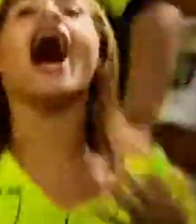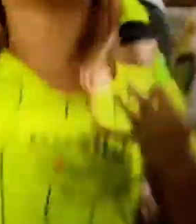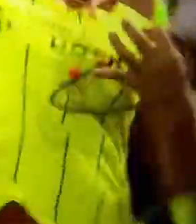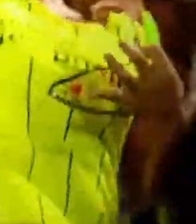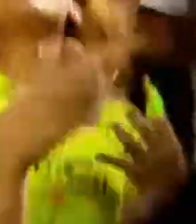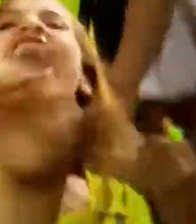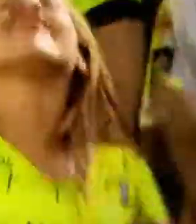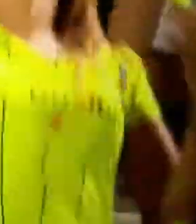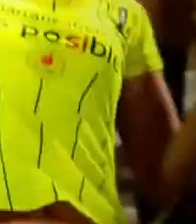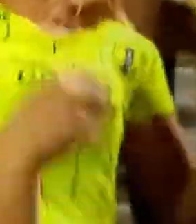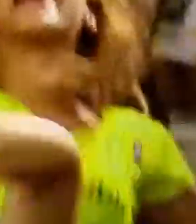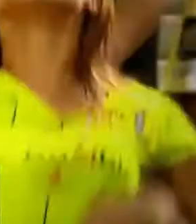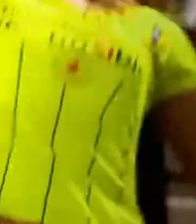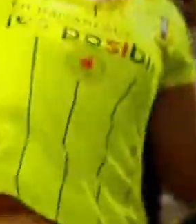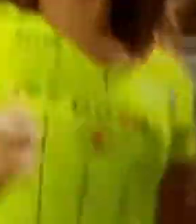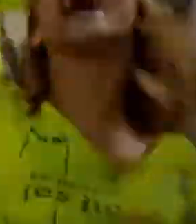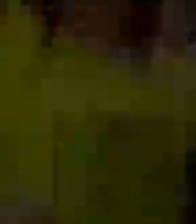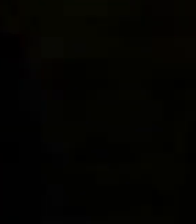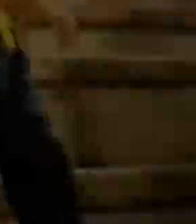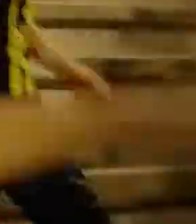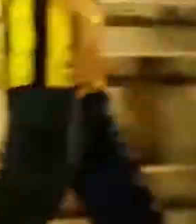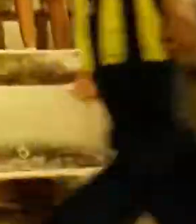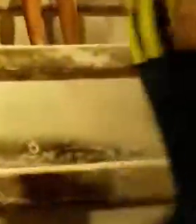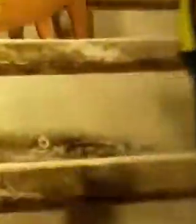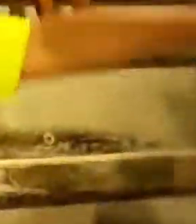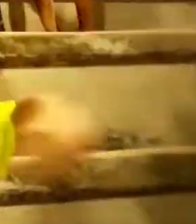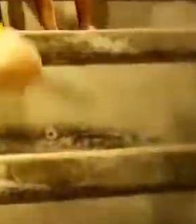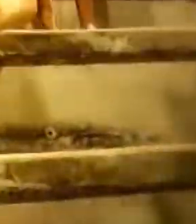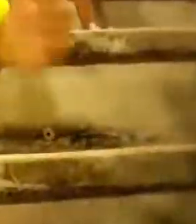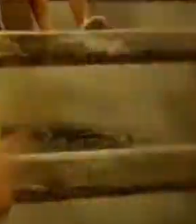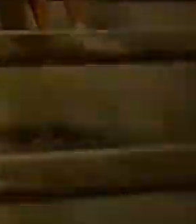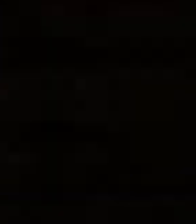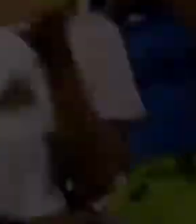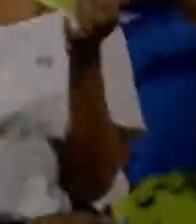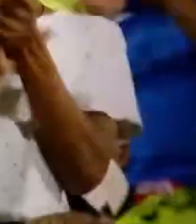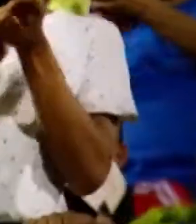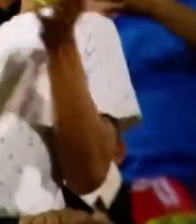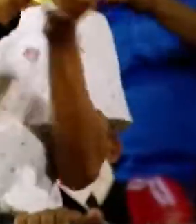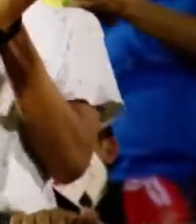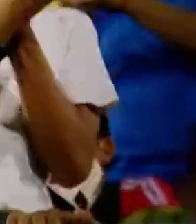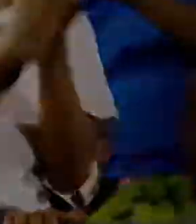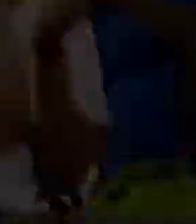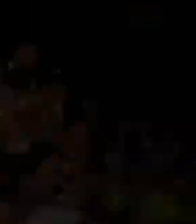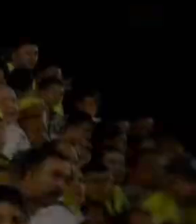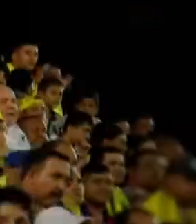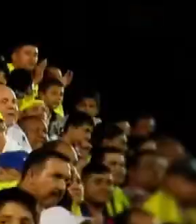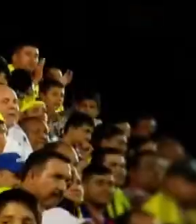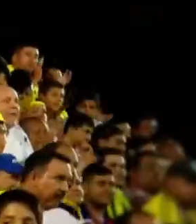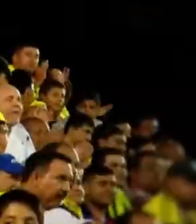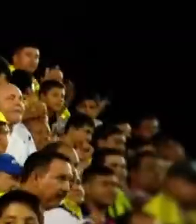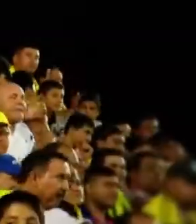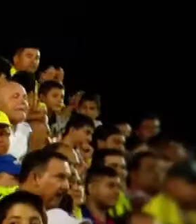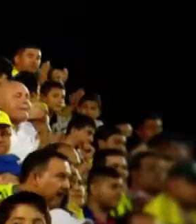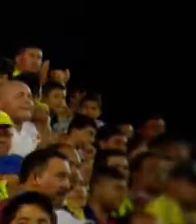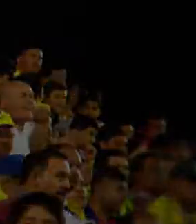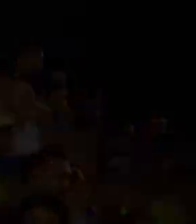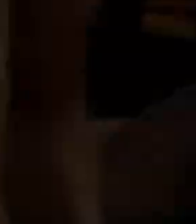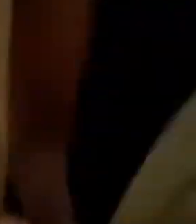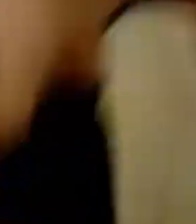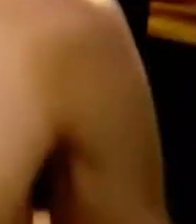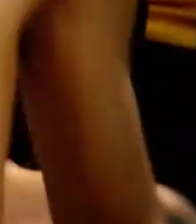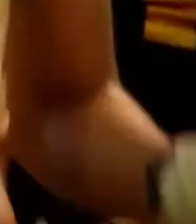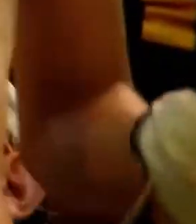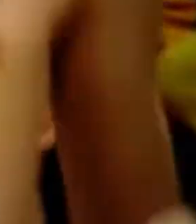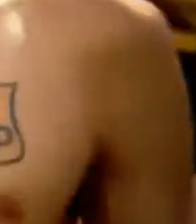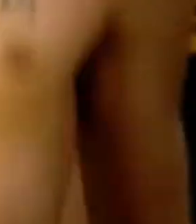¿Quién dijo que no podemos? Somos la afición joven del fútbol colombiano, la que lleva a su equipo, Alianza